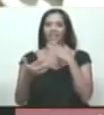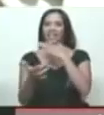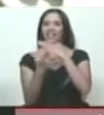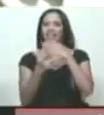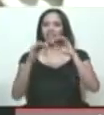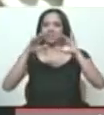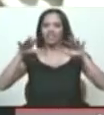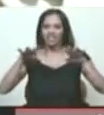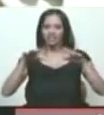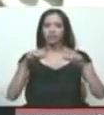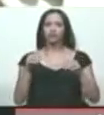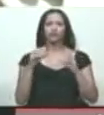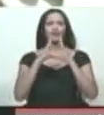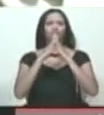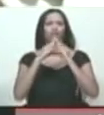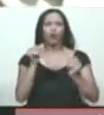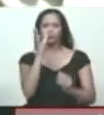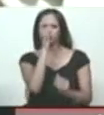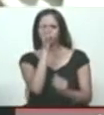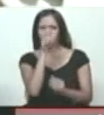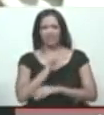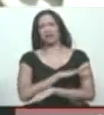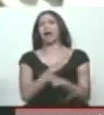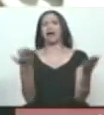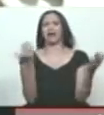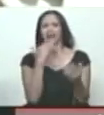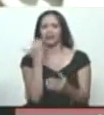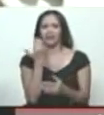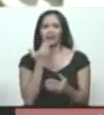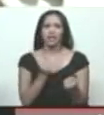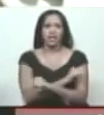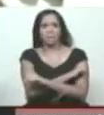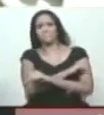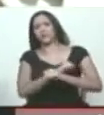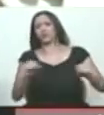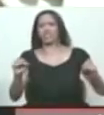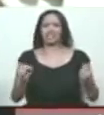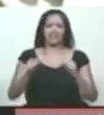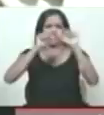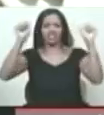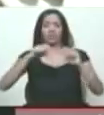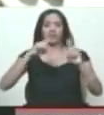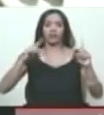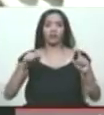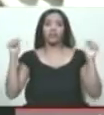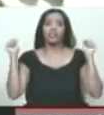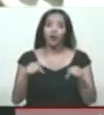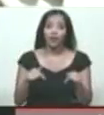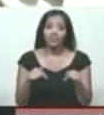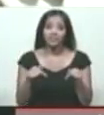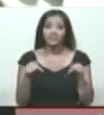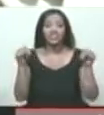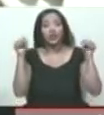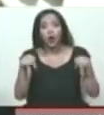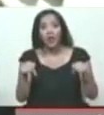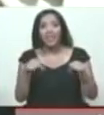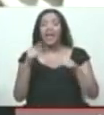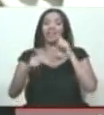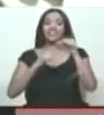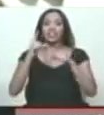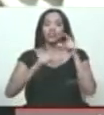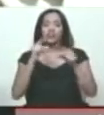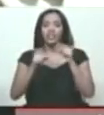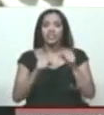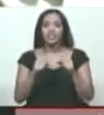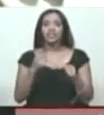se burlaron, diciendo que eso era imposible, que el sistema eléctrico no sé qué, y hoy, aquí está el Twitter de